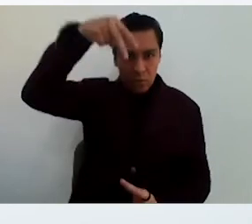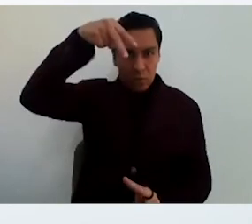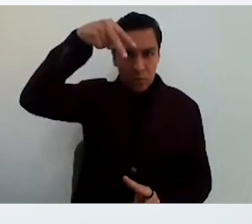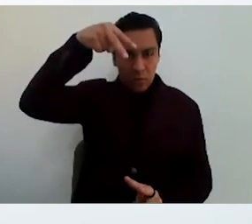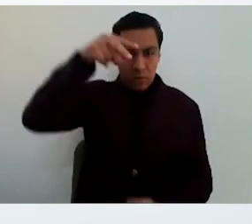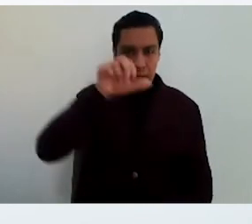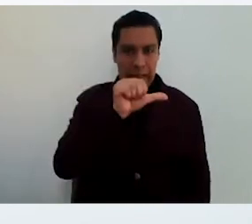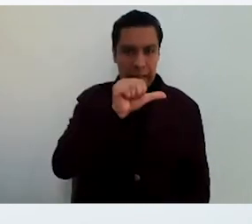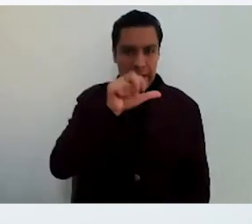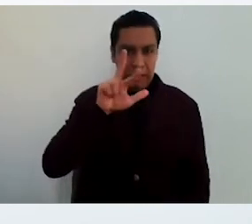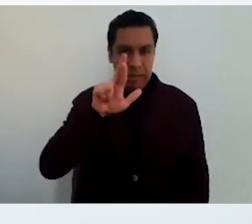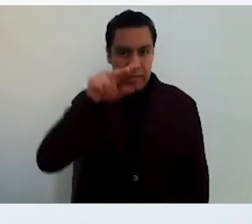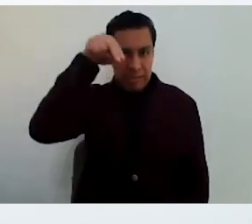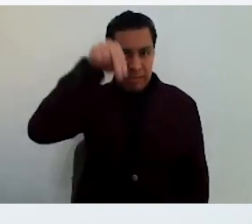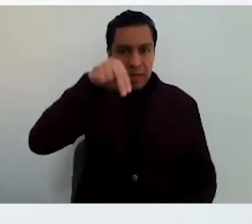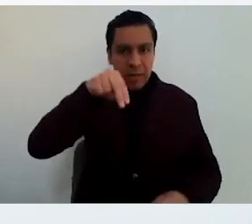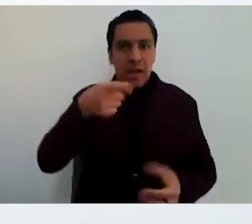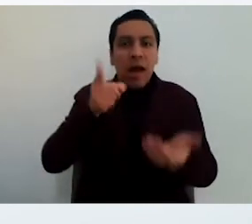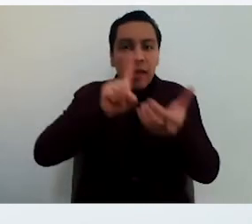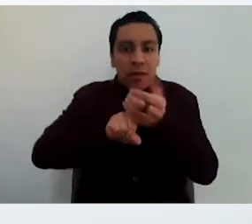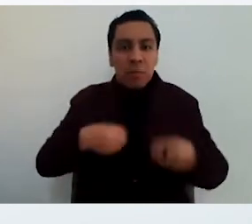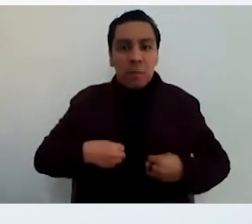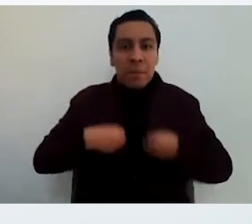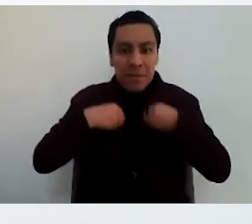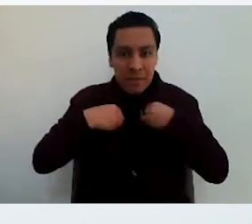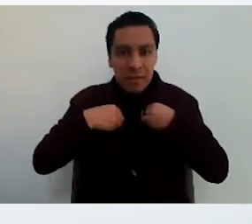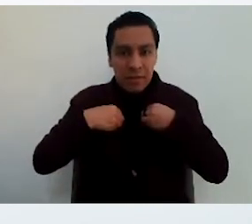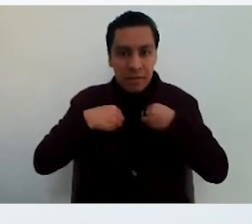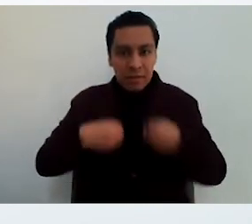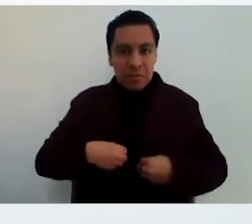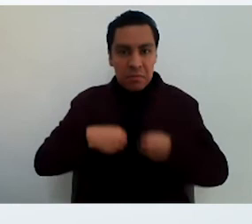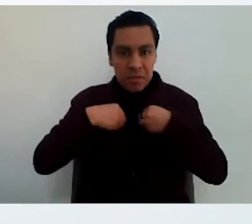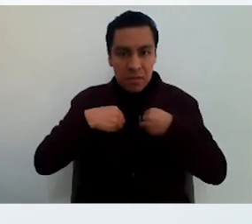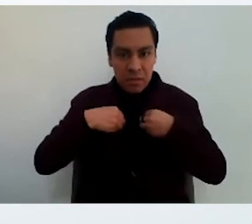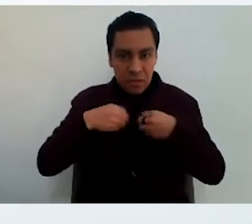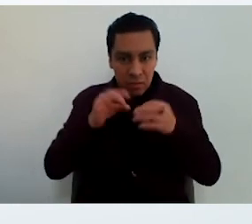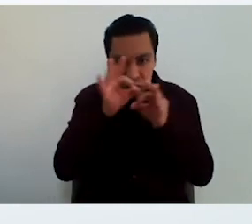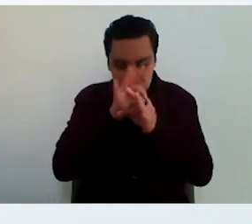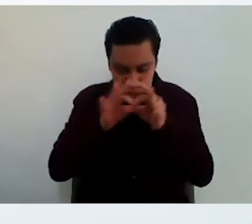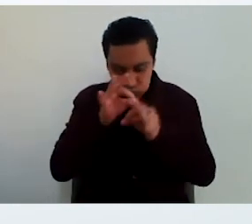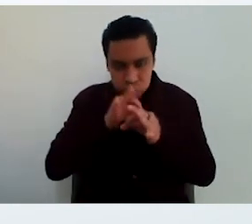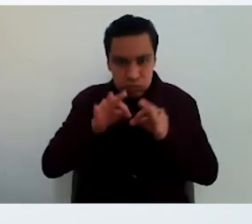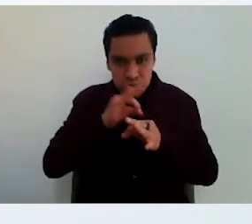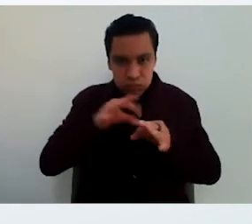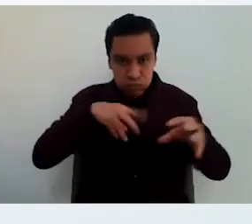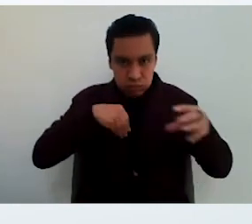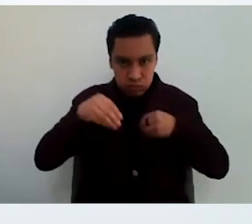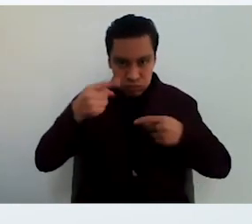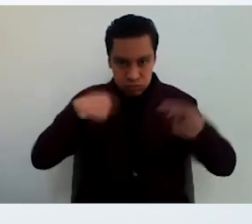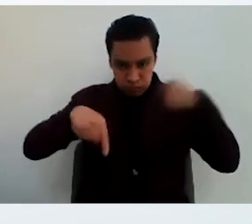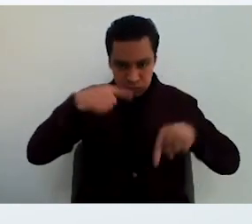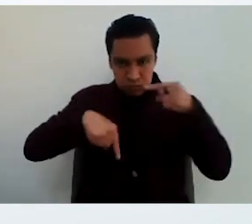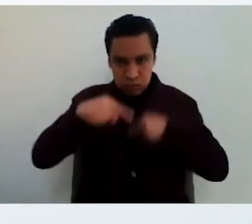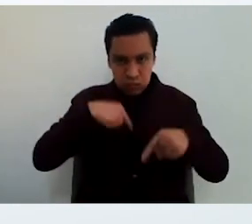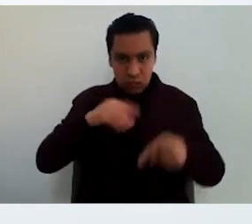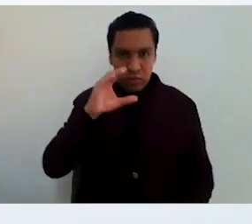vida, es una forma de existencia, ¿no? Y que solamente cobra vida cuando invade una célula y